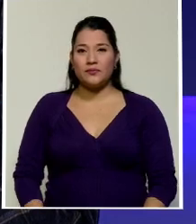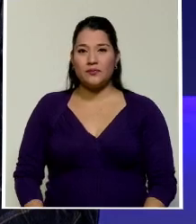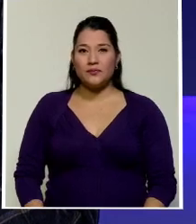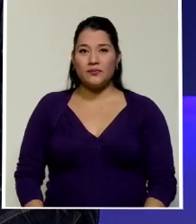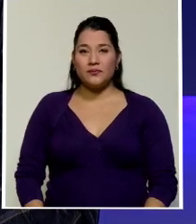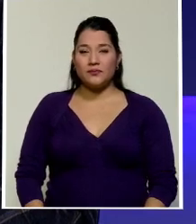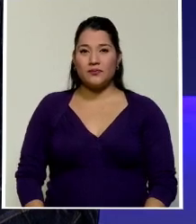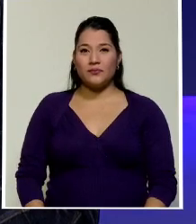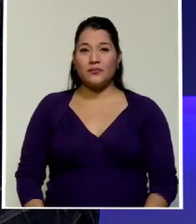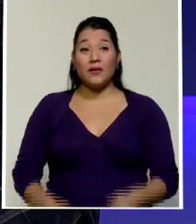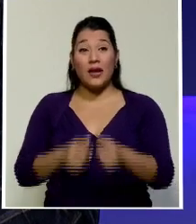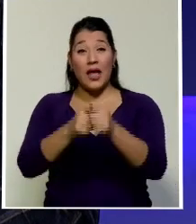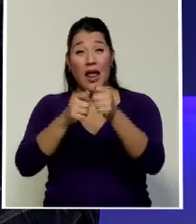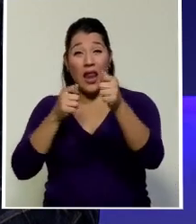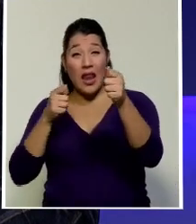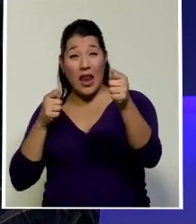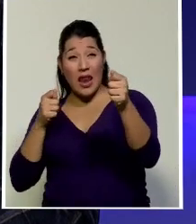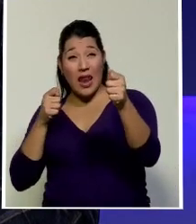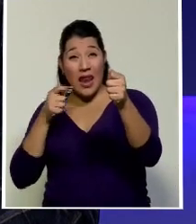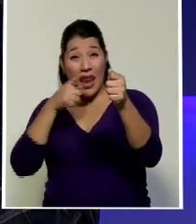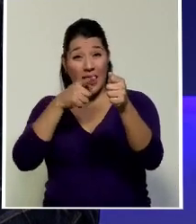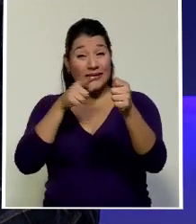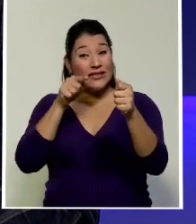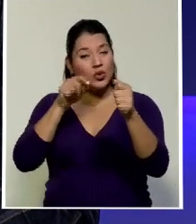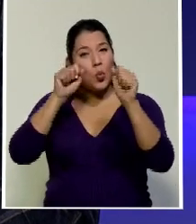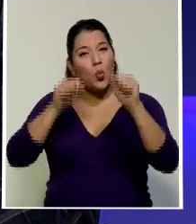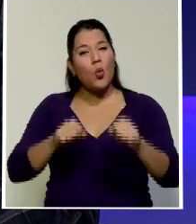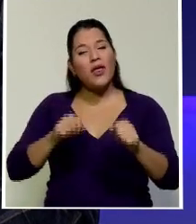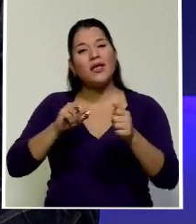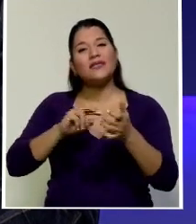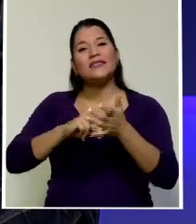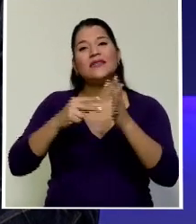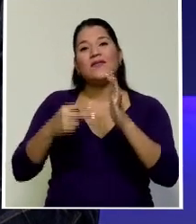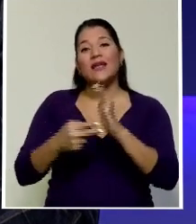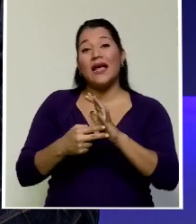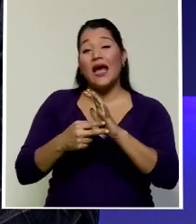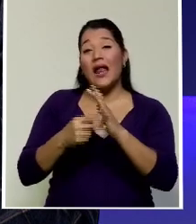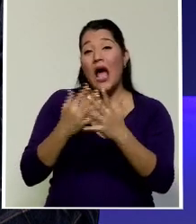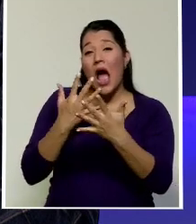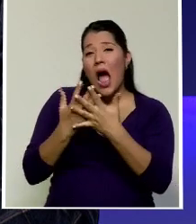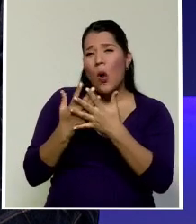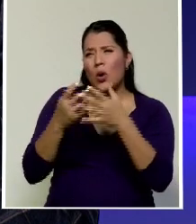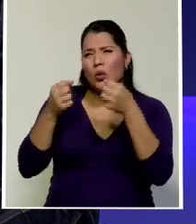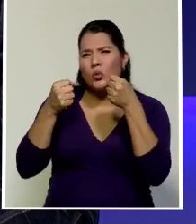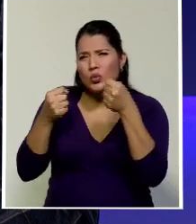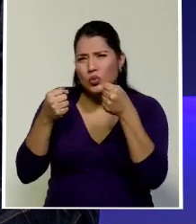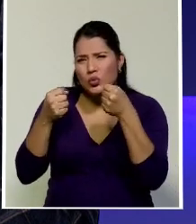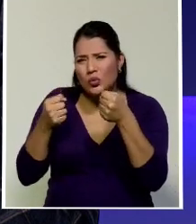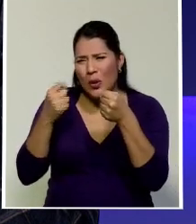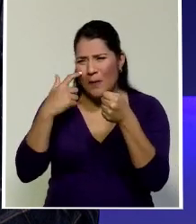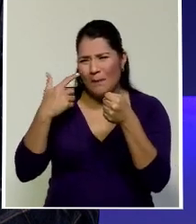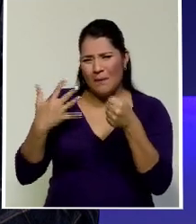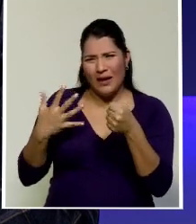Las lanzas podían representar una jaula o la ruina de una jaula. ¿Para qué una jaula en este sitio en el que los cazadores no